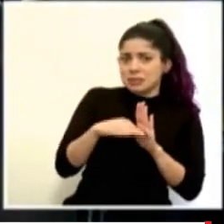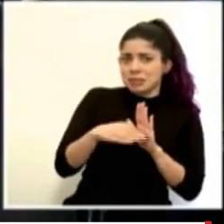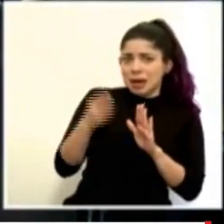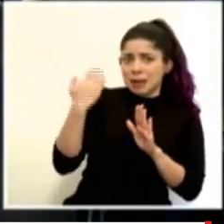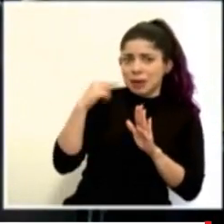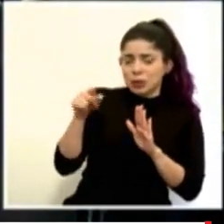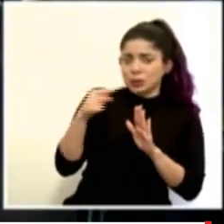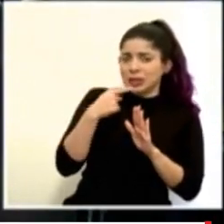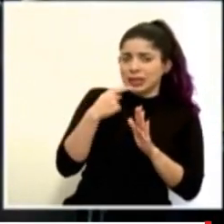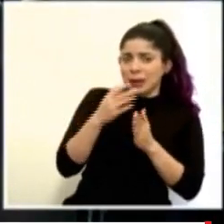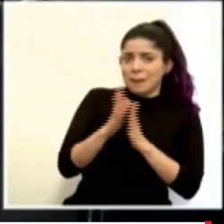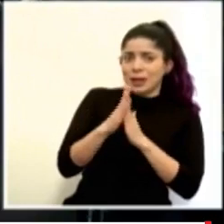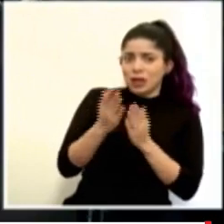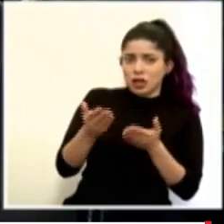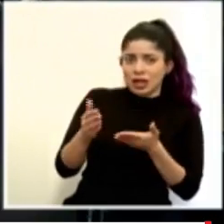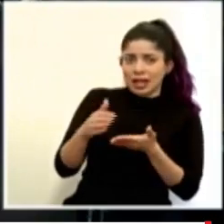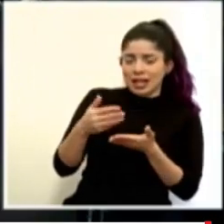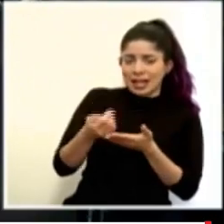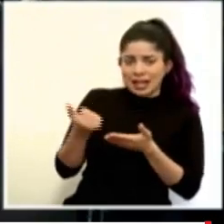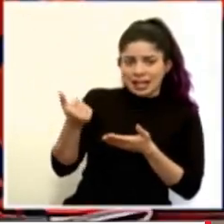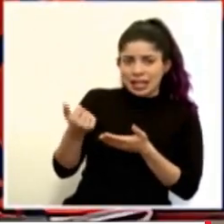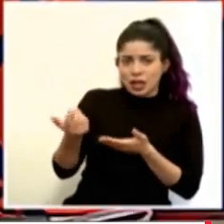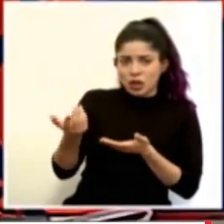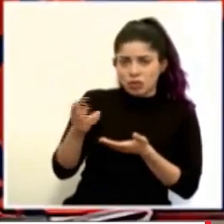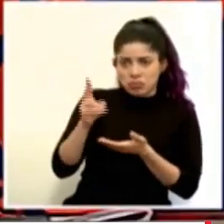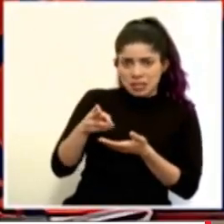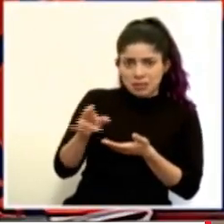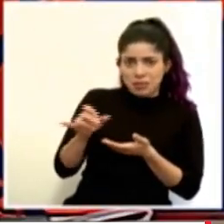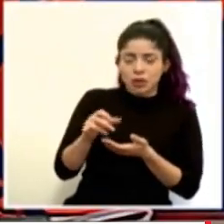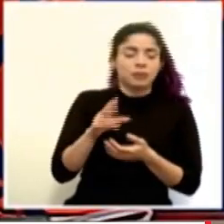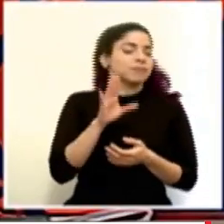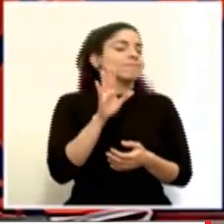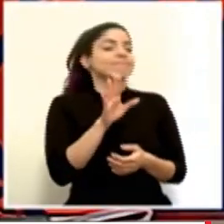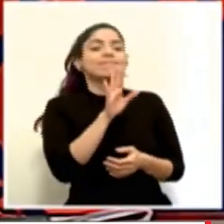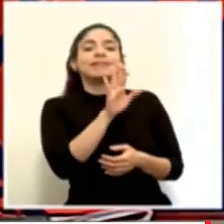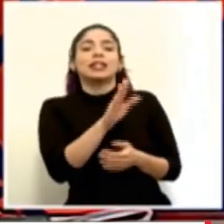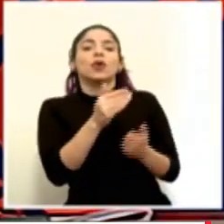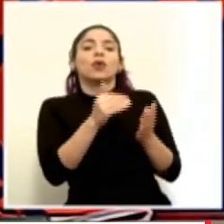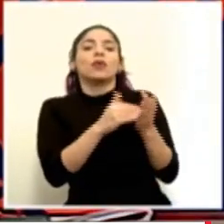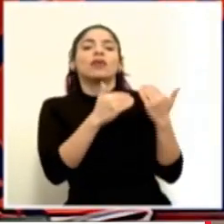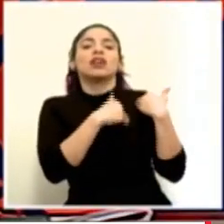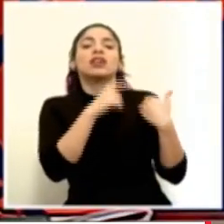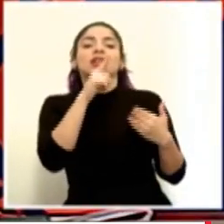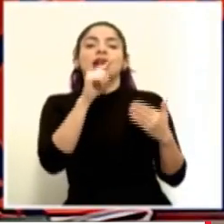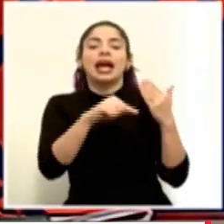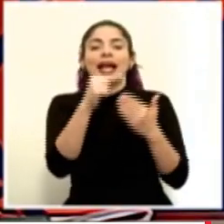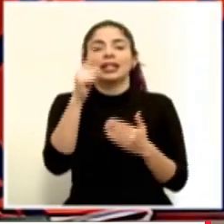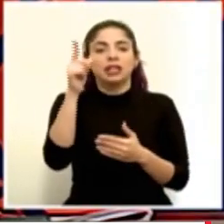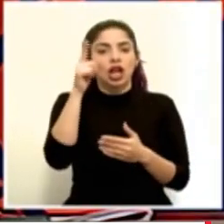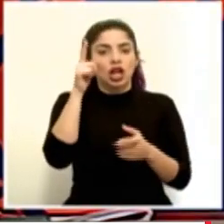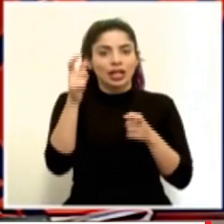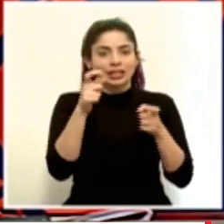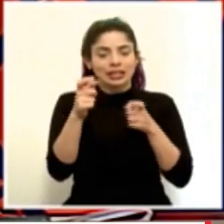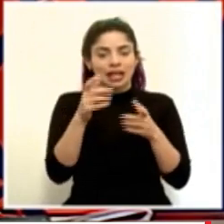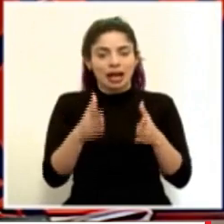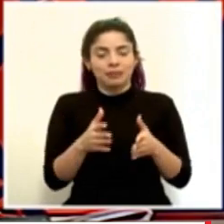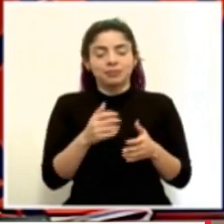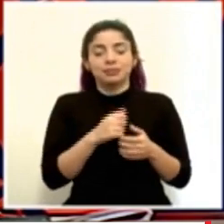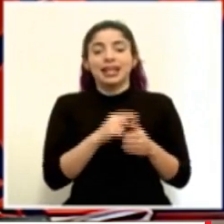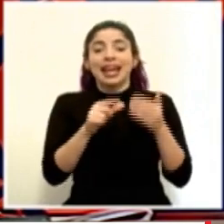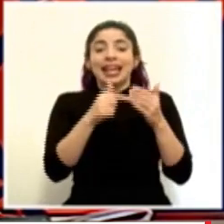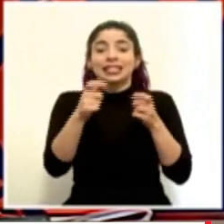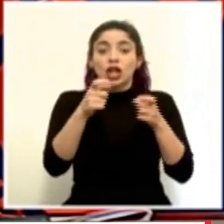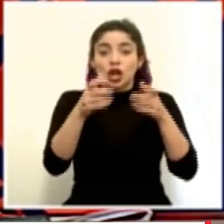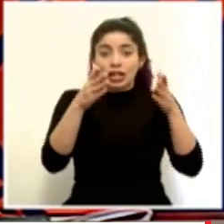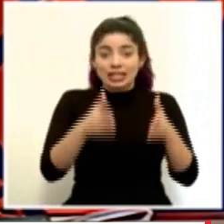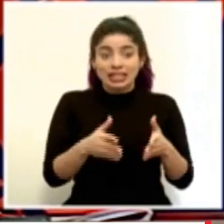anteriores que ya ustedes solicitaron el retiro. De nuevo, es un tema de la gerencia logística, es un tema técnico. Si no se retiran es porque